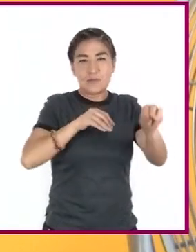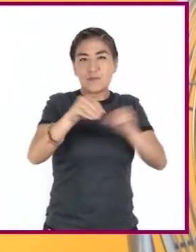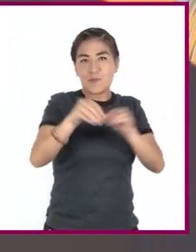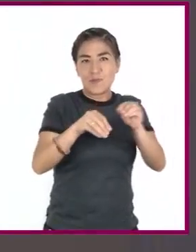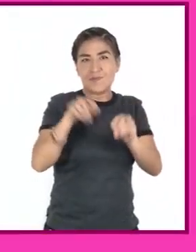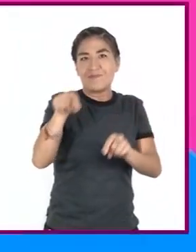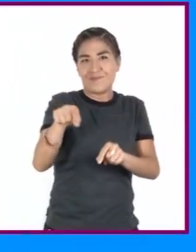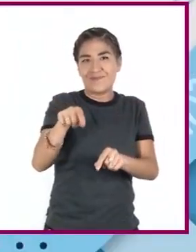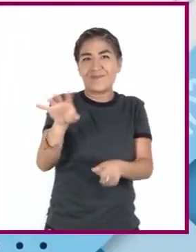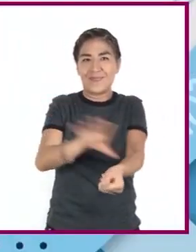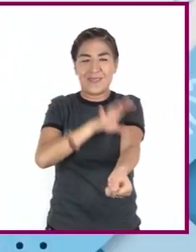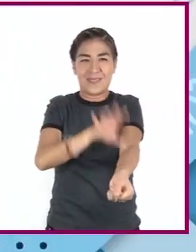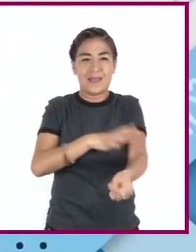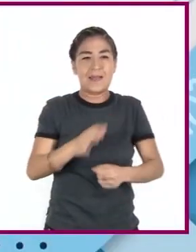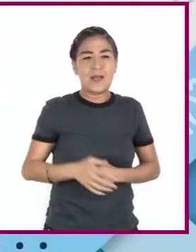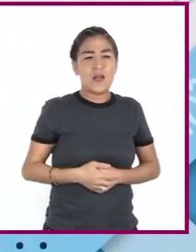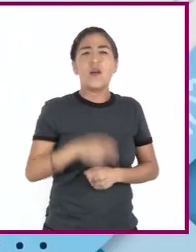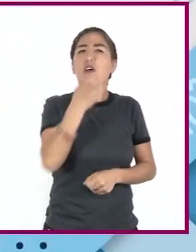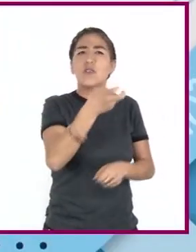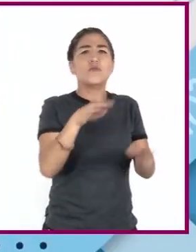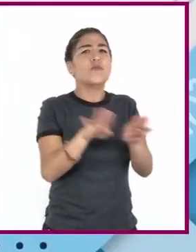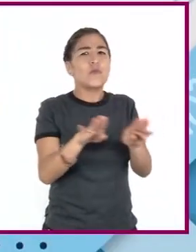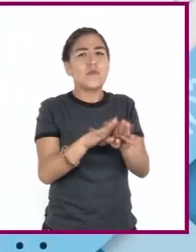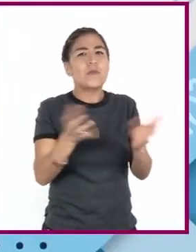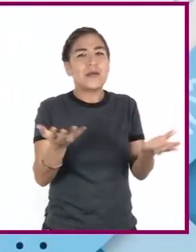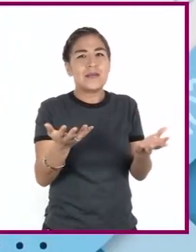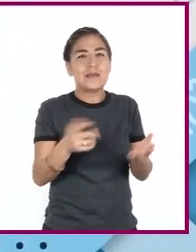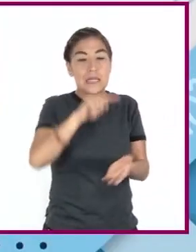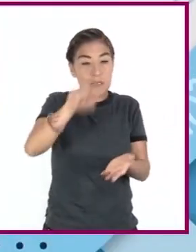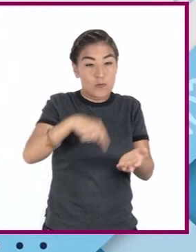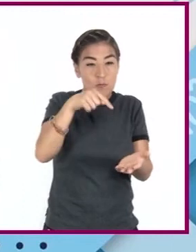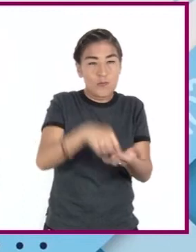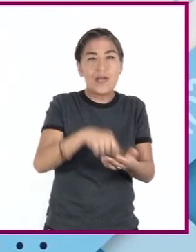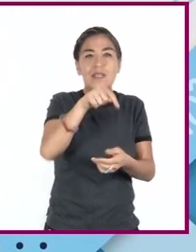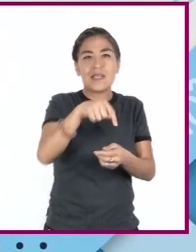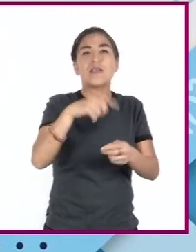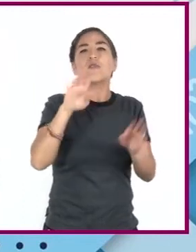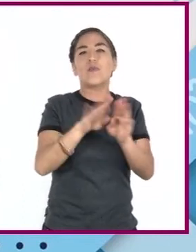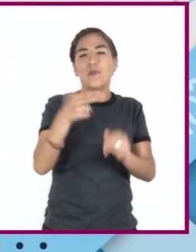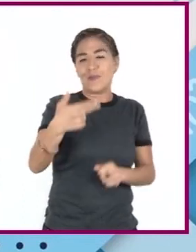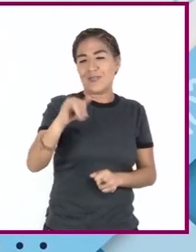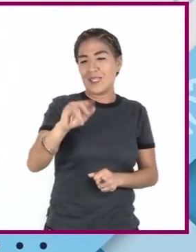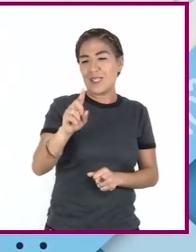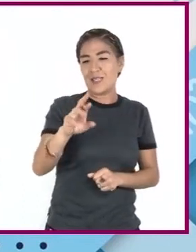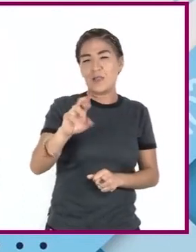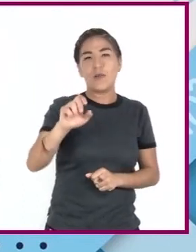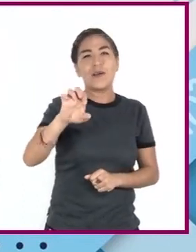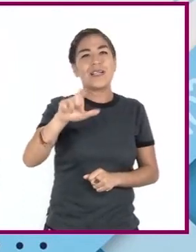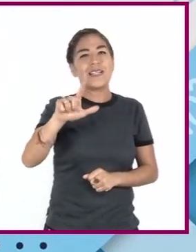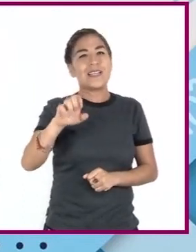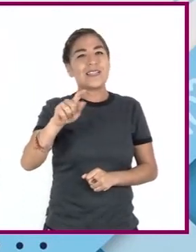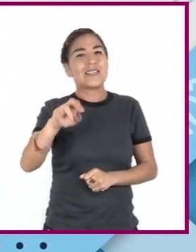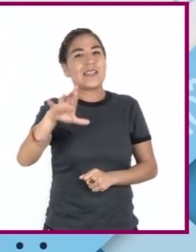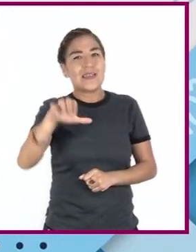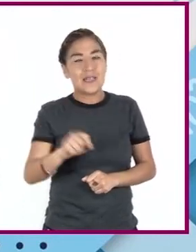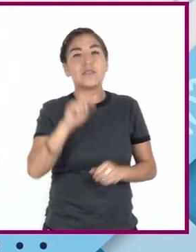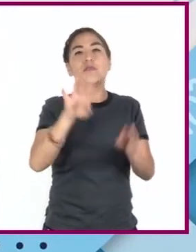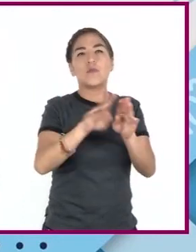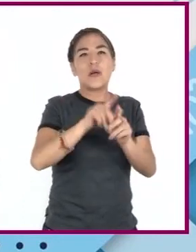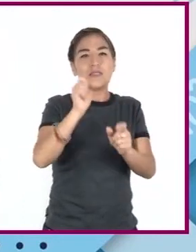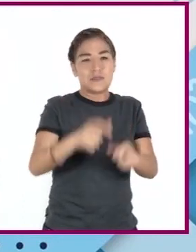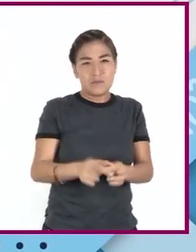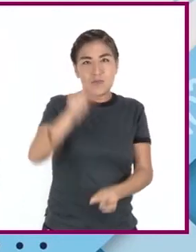corriente eléctrica. Esto ocurre en las centrales térmicas hidroeléctricas, nucleares y en los